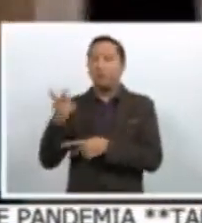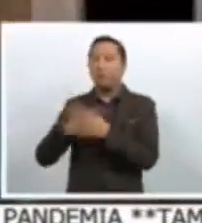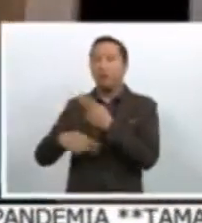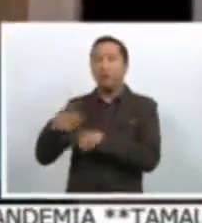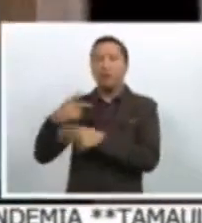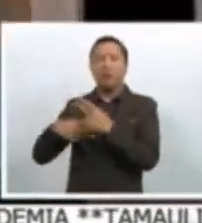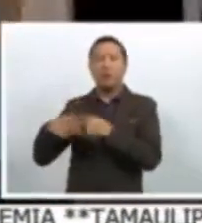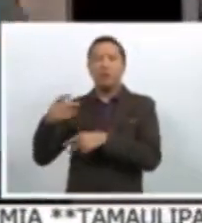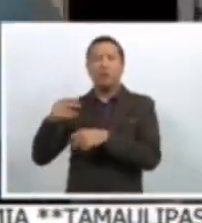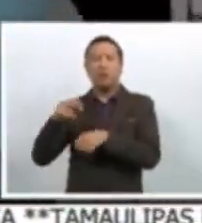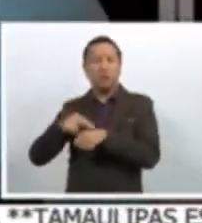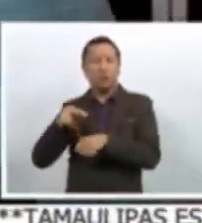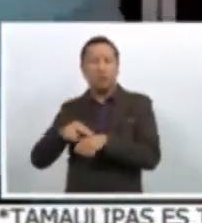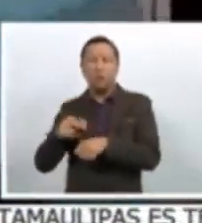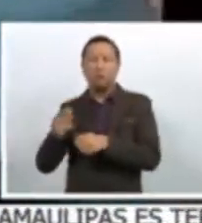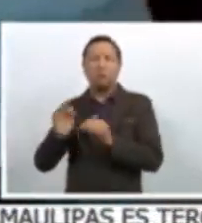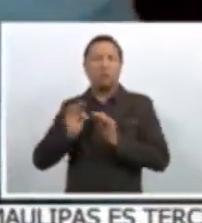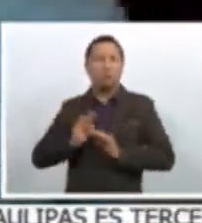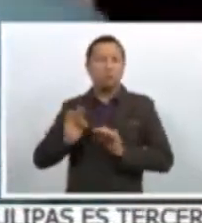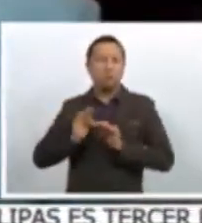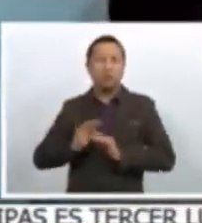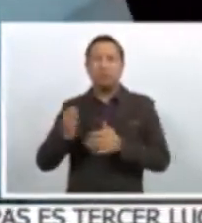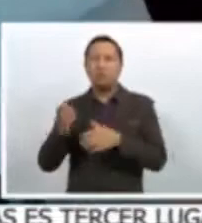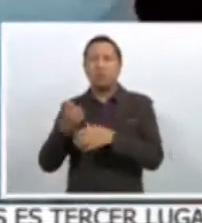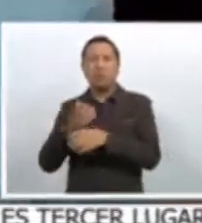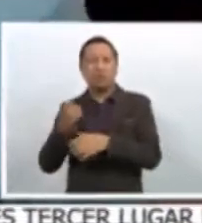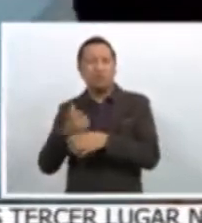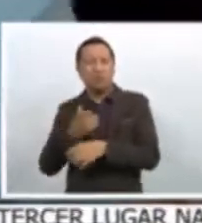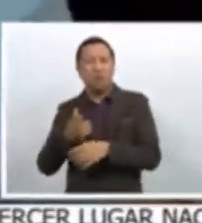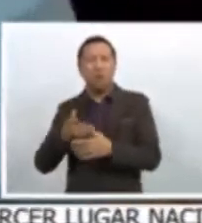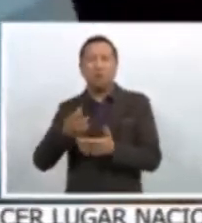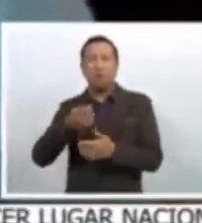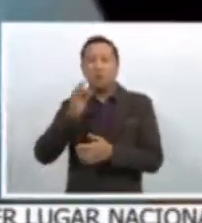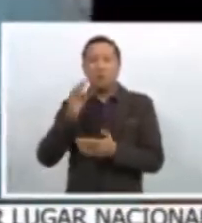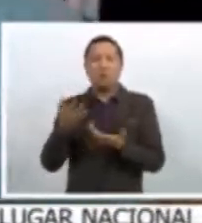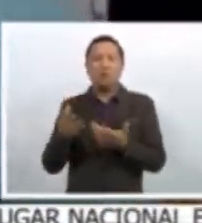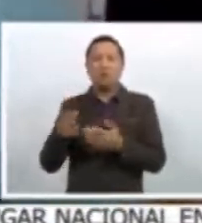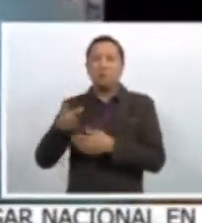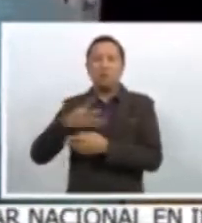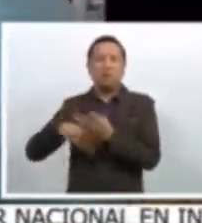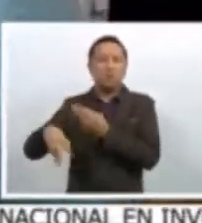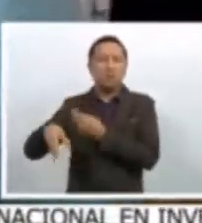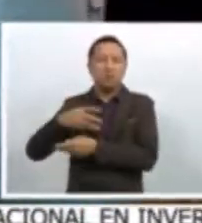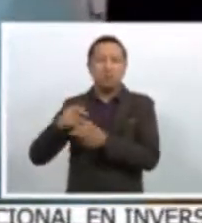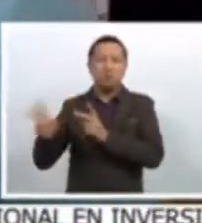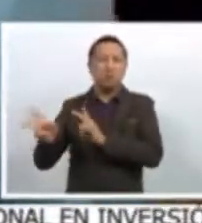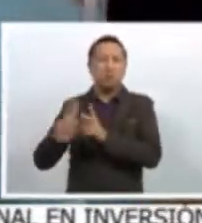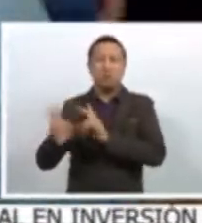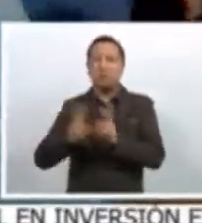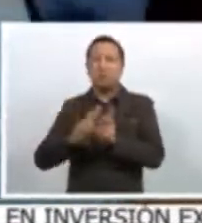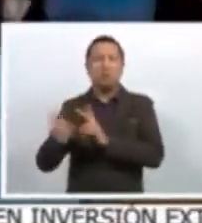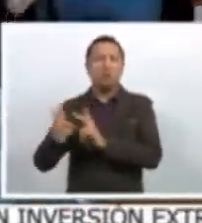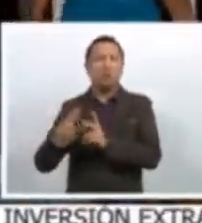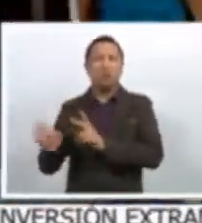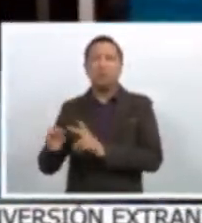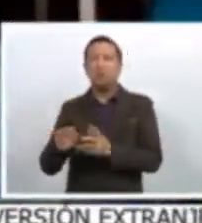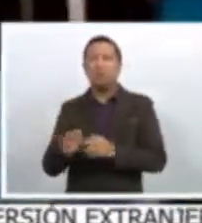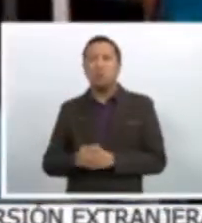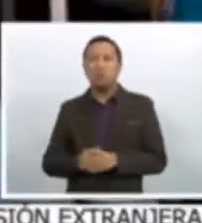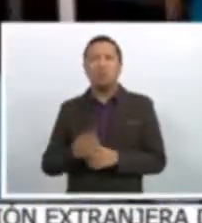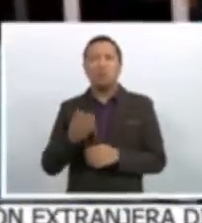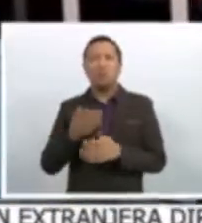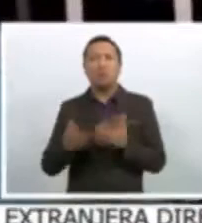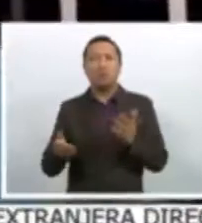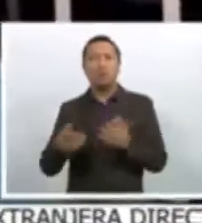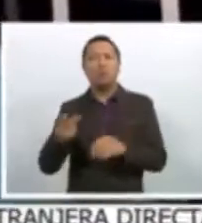que estaban tomando su cafecito y haciendo su recreo, buscando qué pasa, qué pasa.